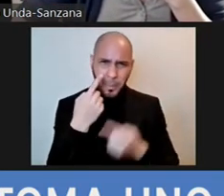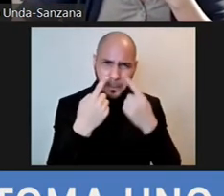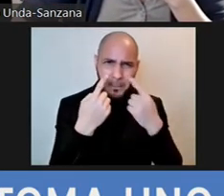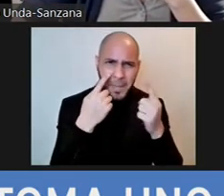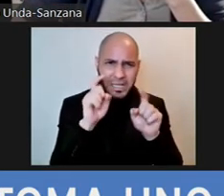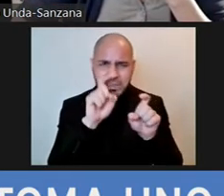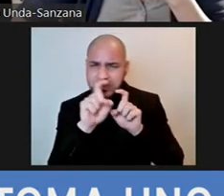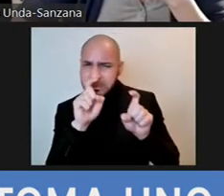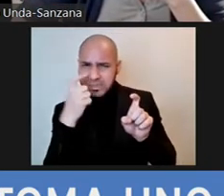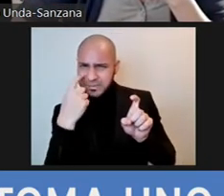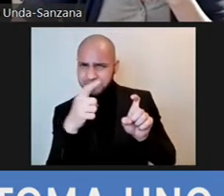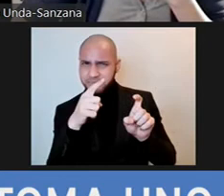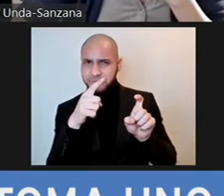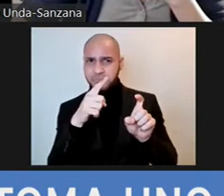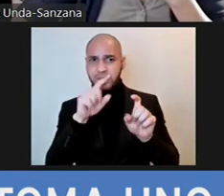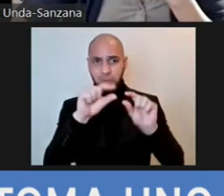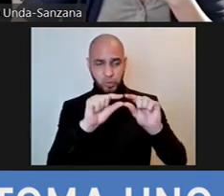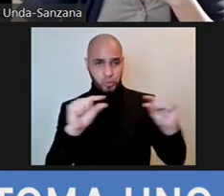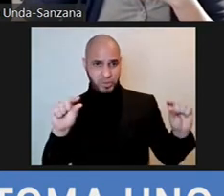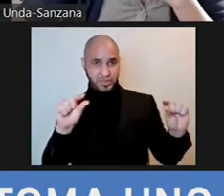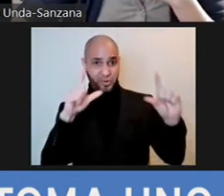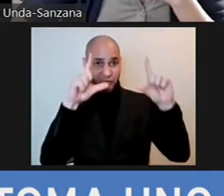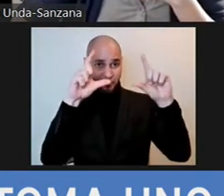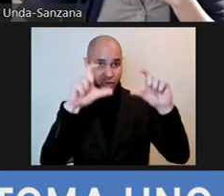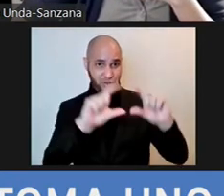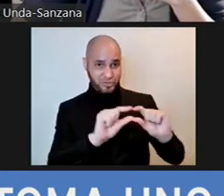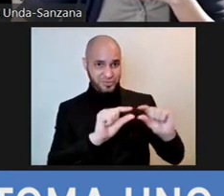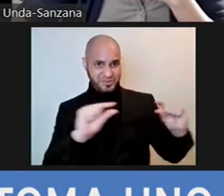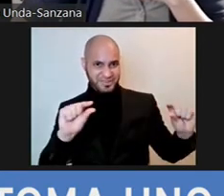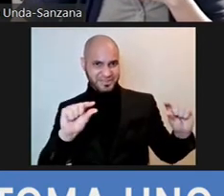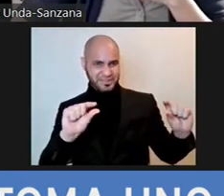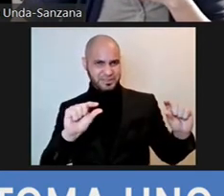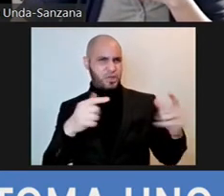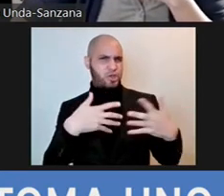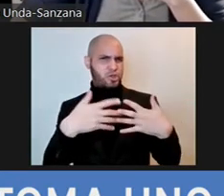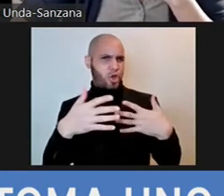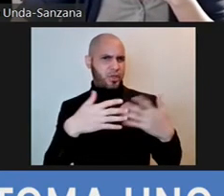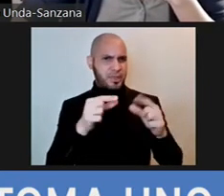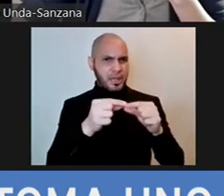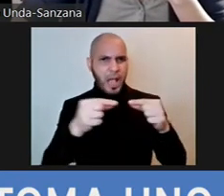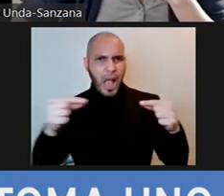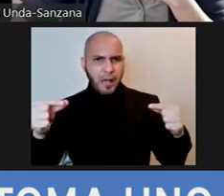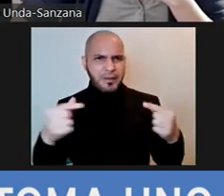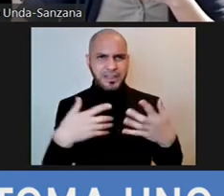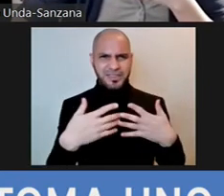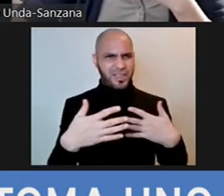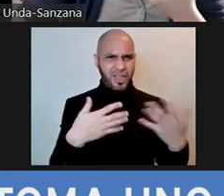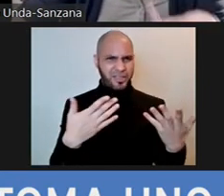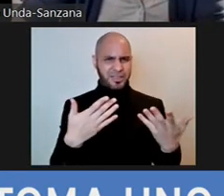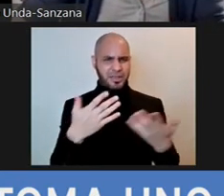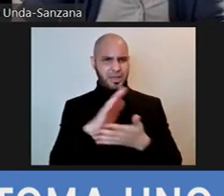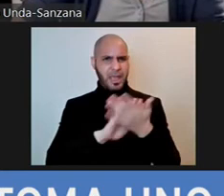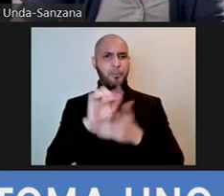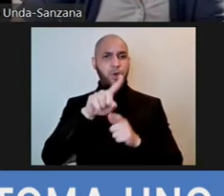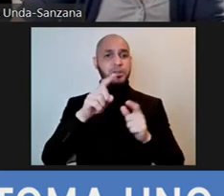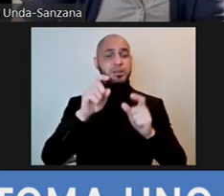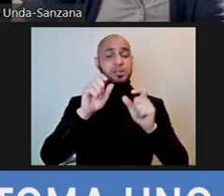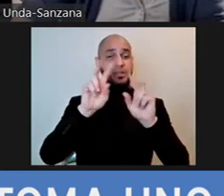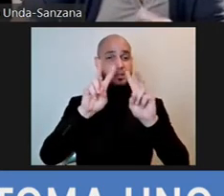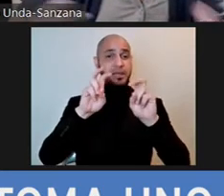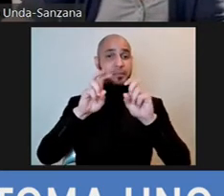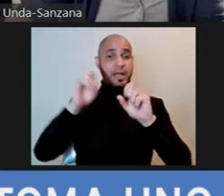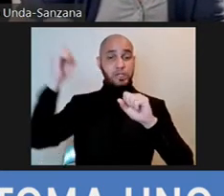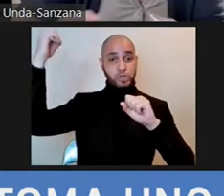crítica a ese subtítulo y a esta foto, ¿dónde están los cables? Entonces, no solamente esto es energía